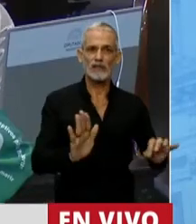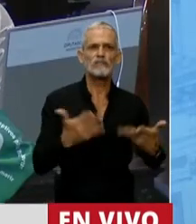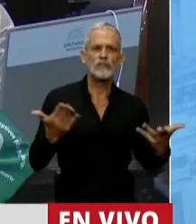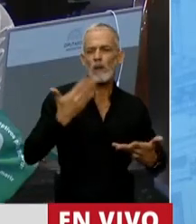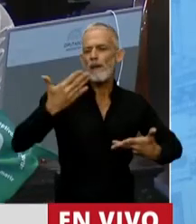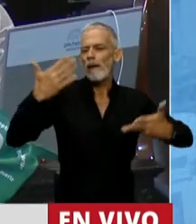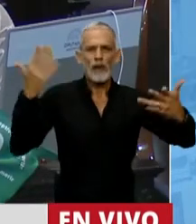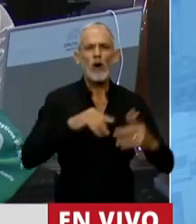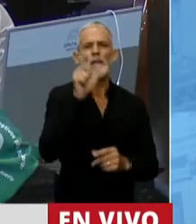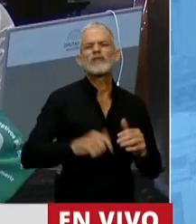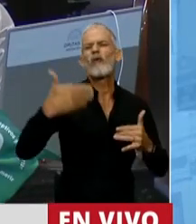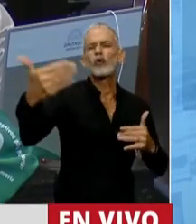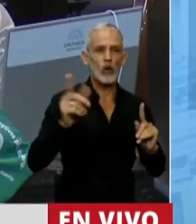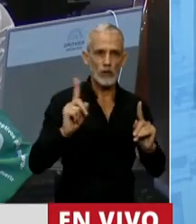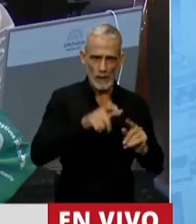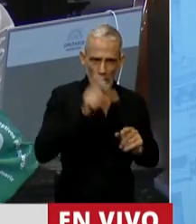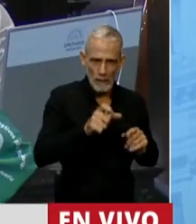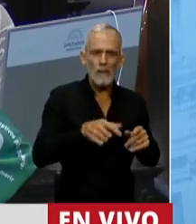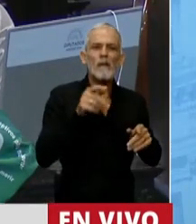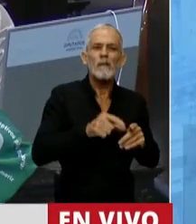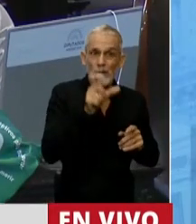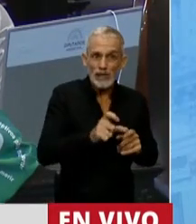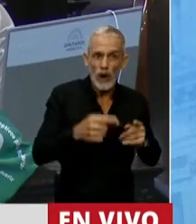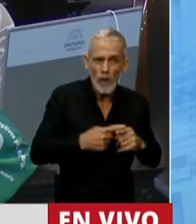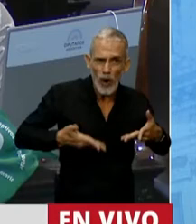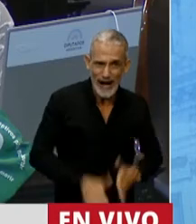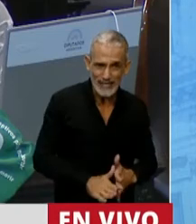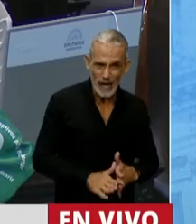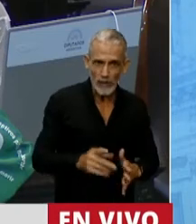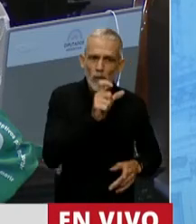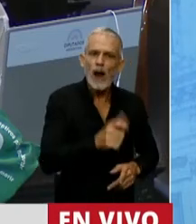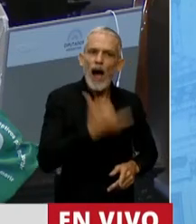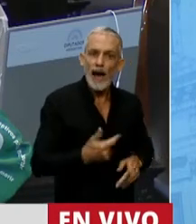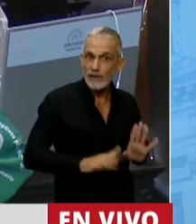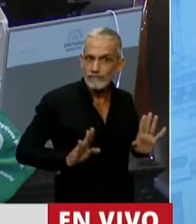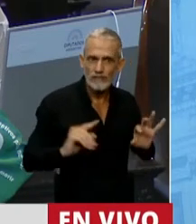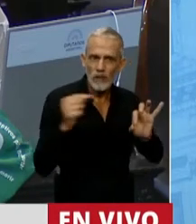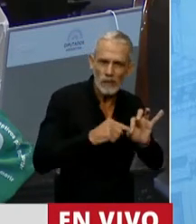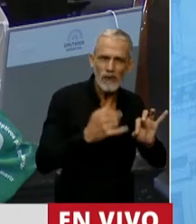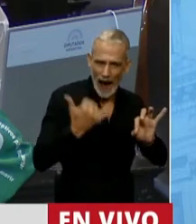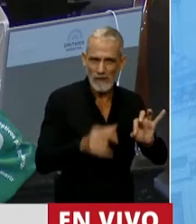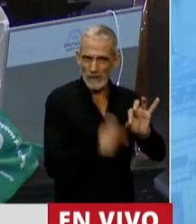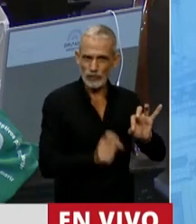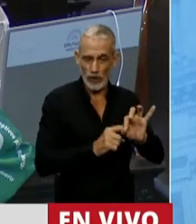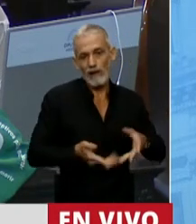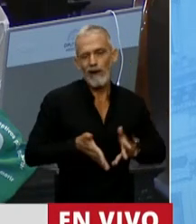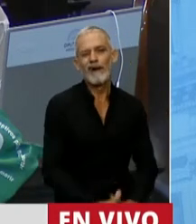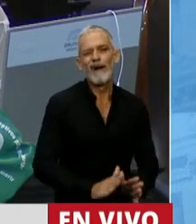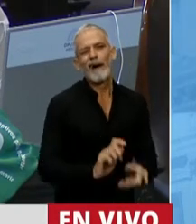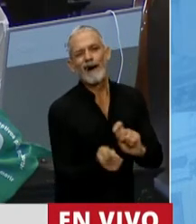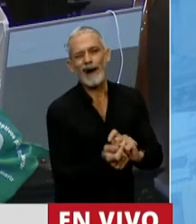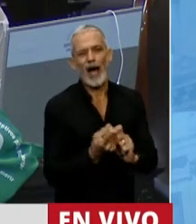No es persona futura, es persona por nacer, pero esa persona existe. Existe. Por supuesto que cuando nazca se